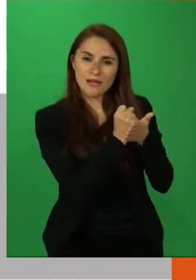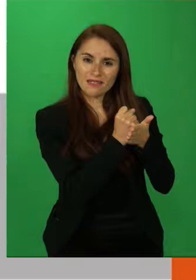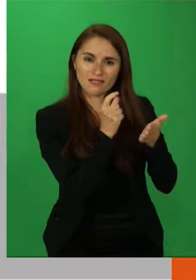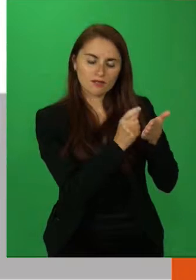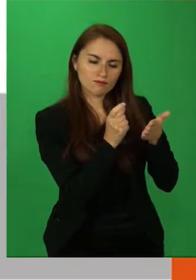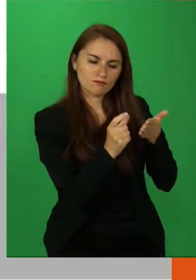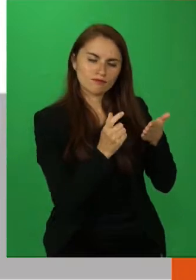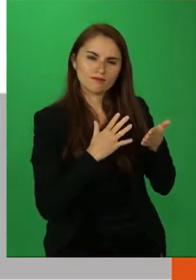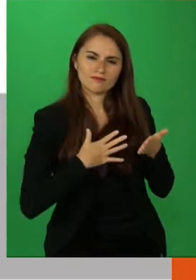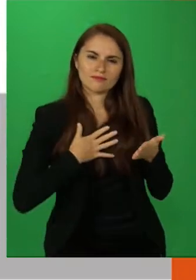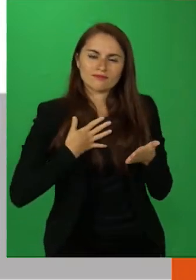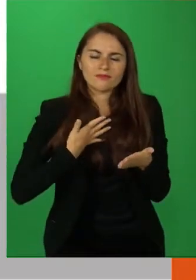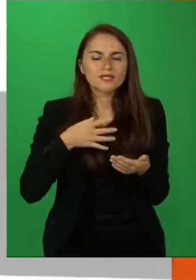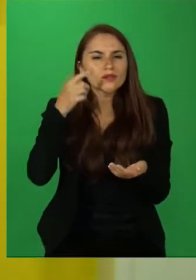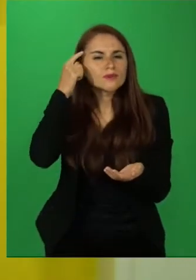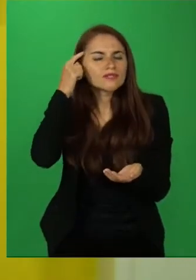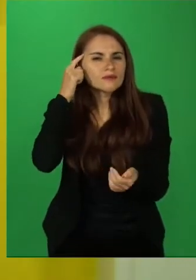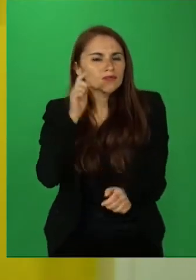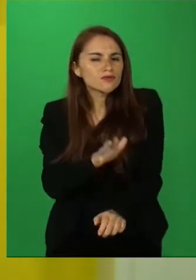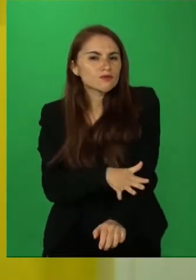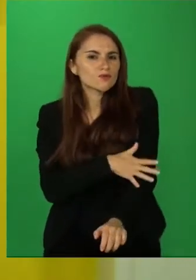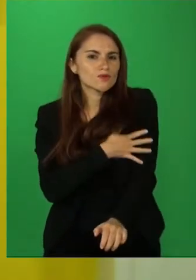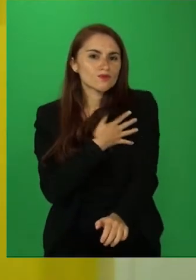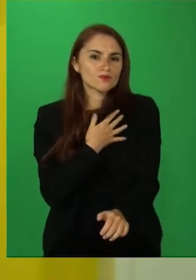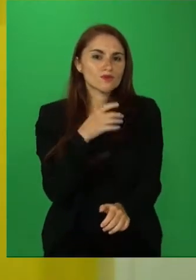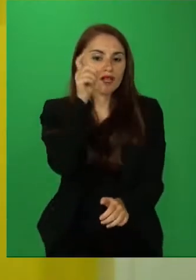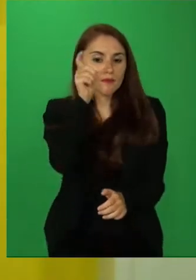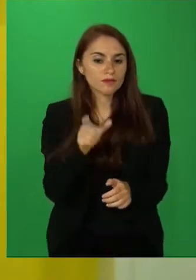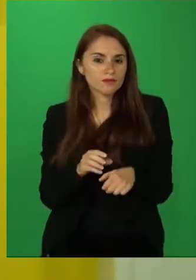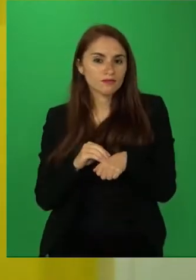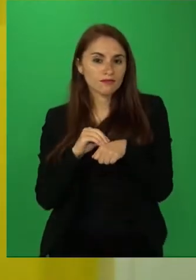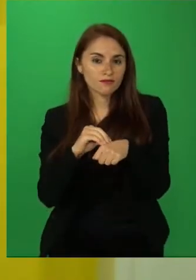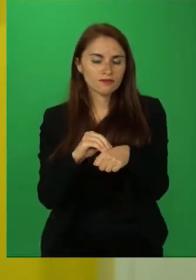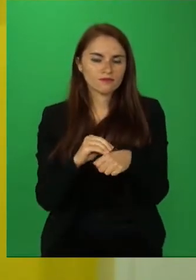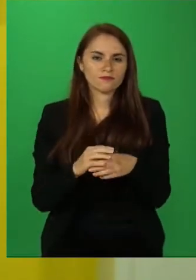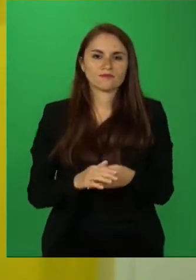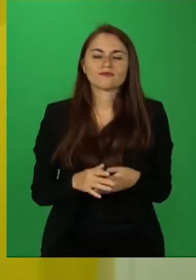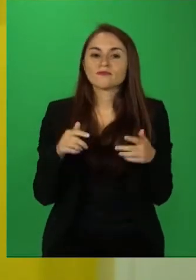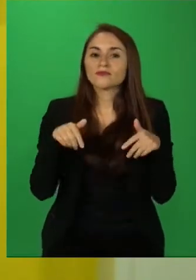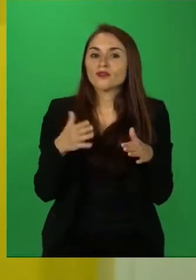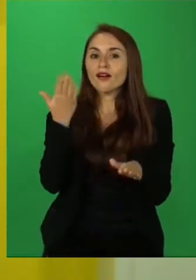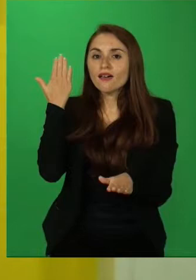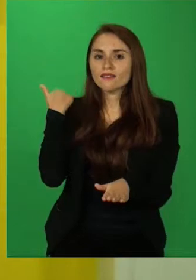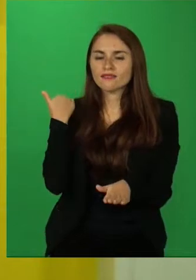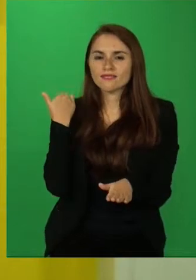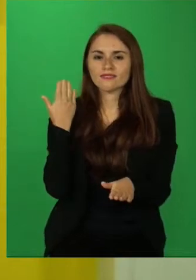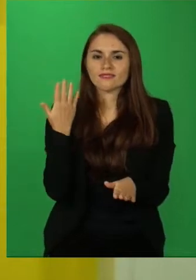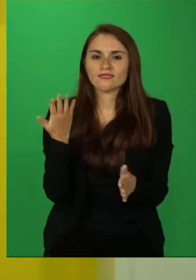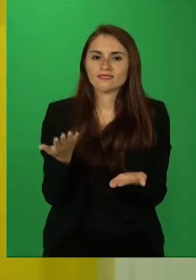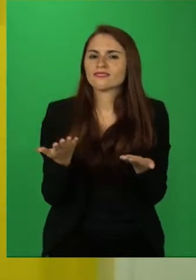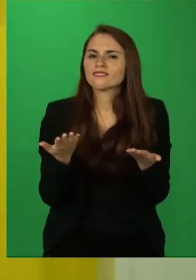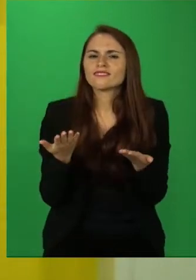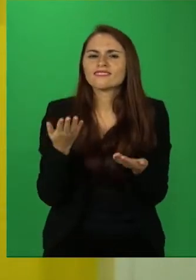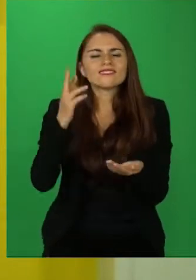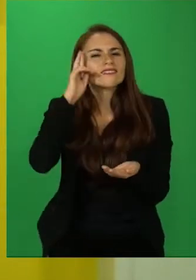emociones del enunciante. Pero antes, vamos a recordar lo que hicimos en la clase número